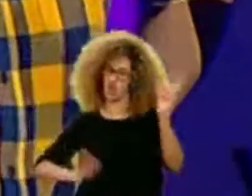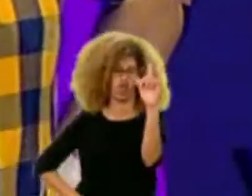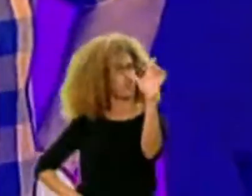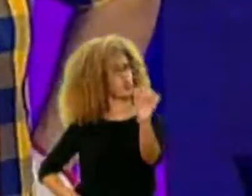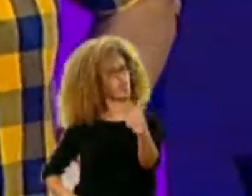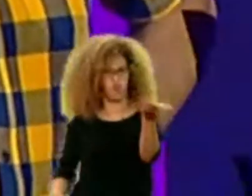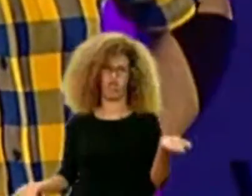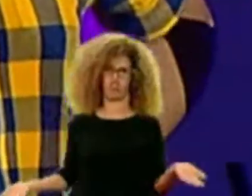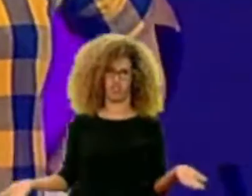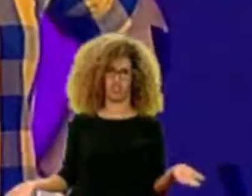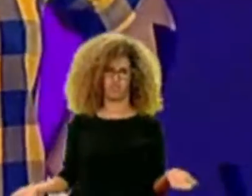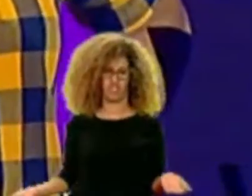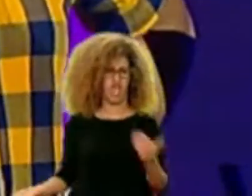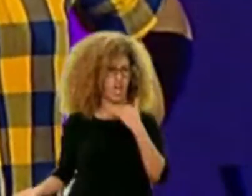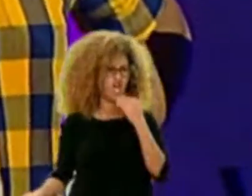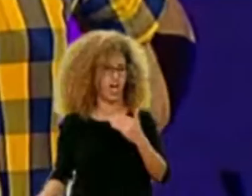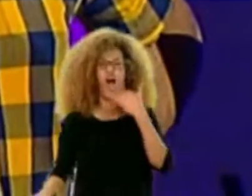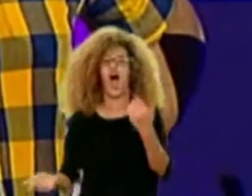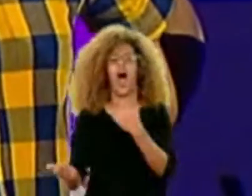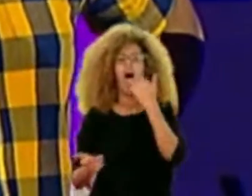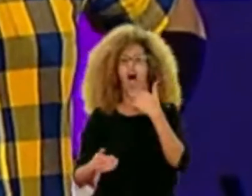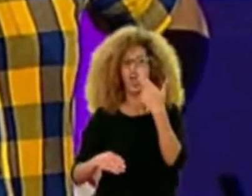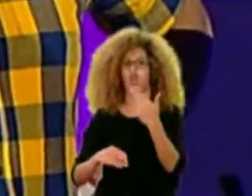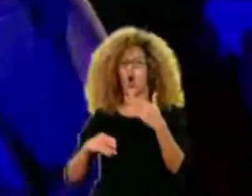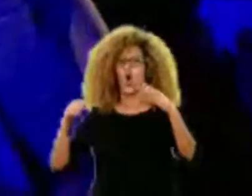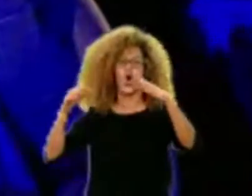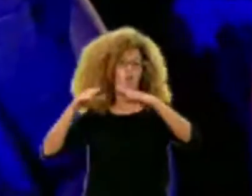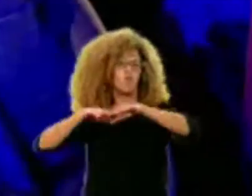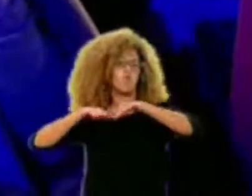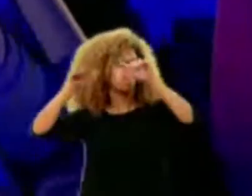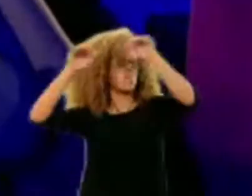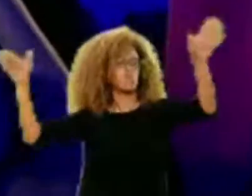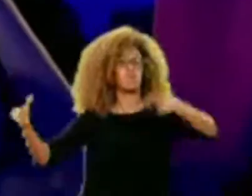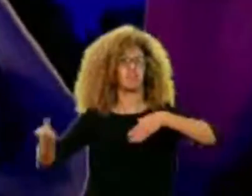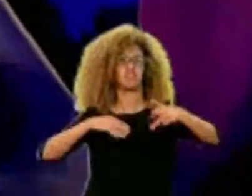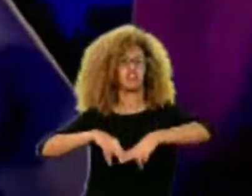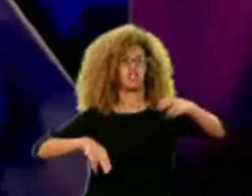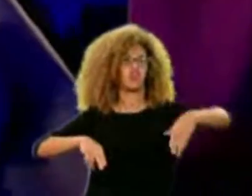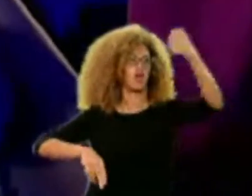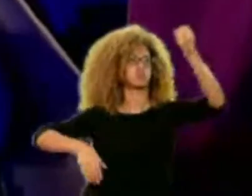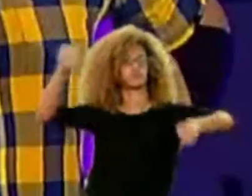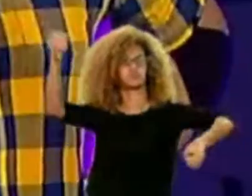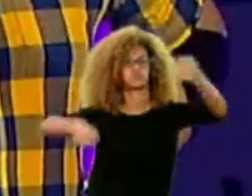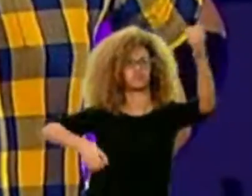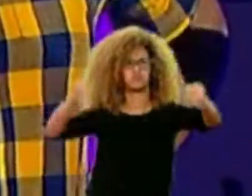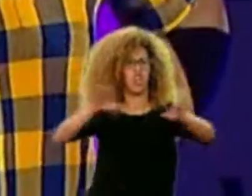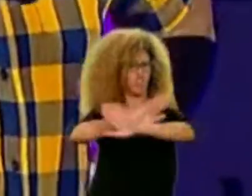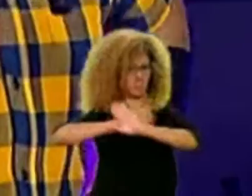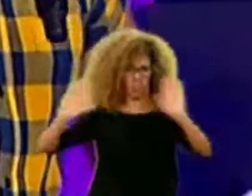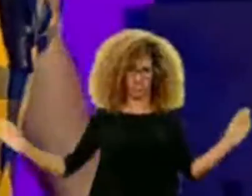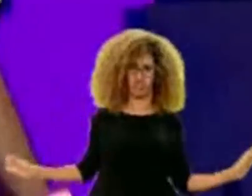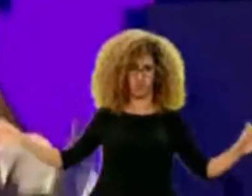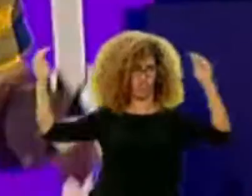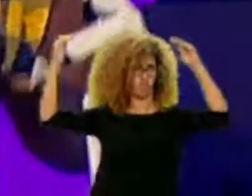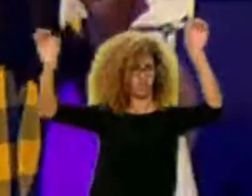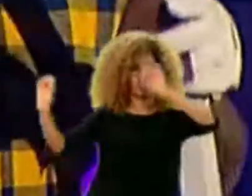Mira, pones tres palos salteados de allá para acá, un plástico negro por arriba y una rafia de tomatero, te quita y pon, ya está. Bueno,